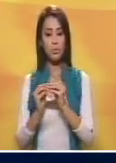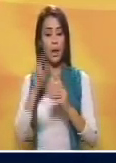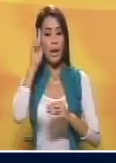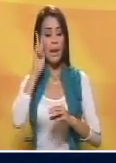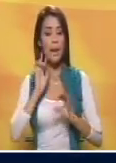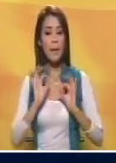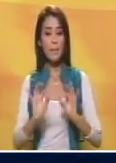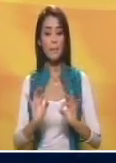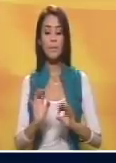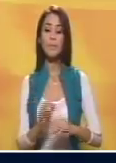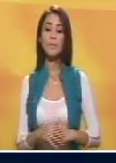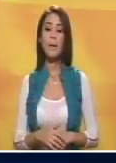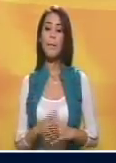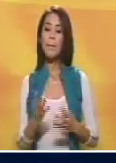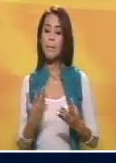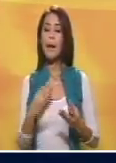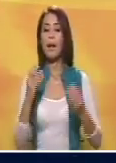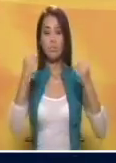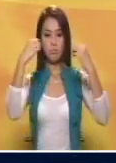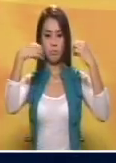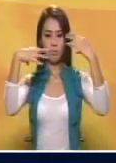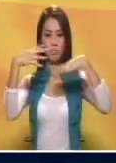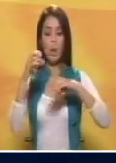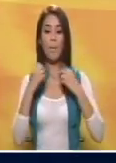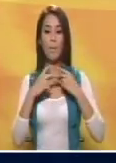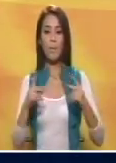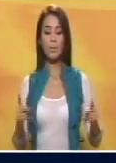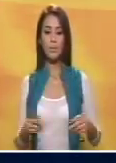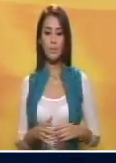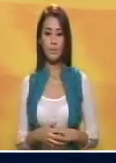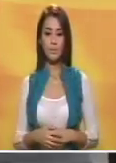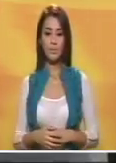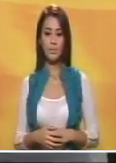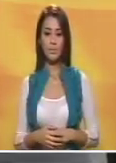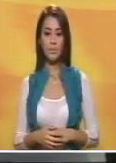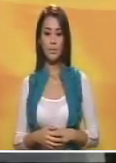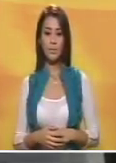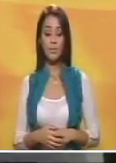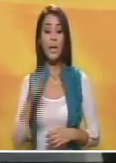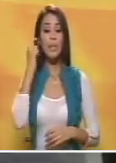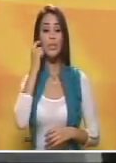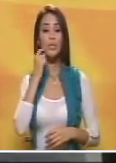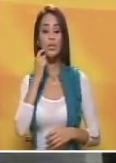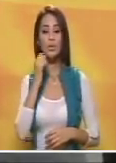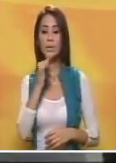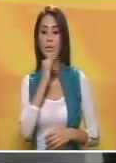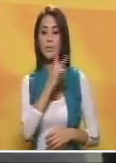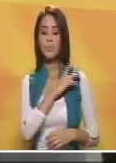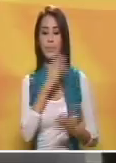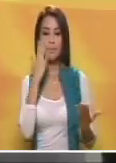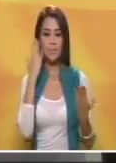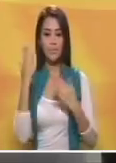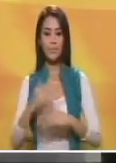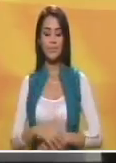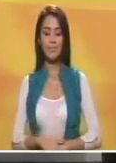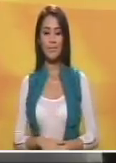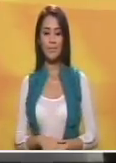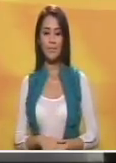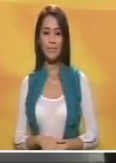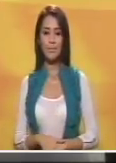líneas para rehabilitar el alumbrado público. Desde Carúpano, en el estado Sucre, Joan Natalí Ceballos,